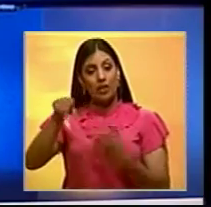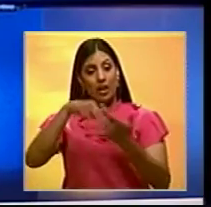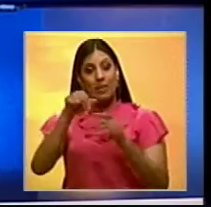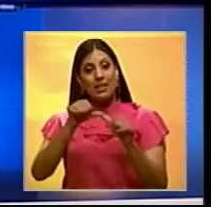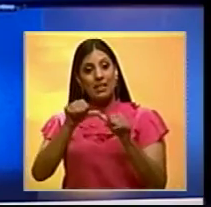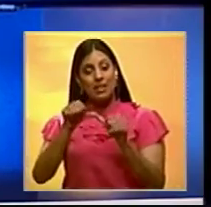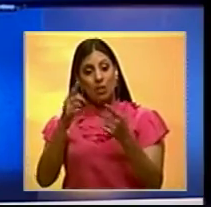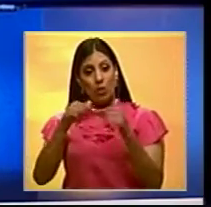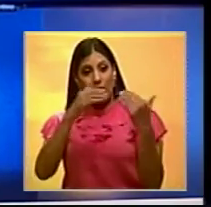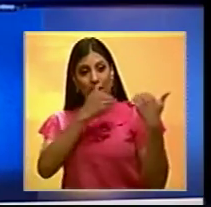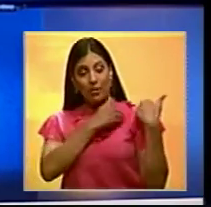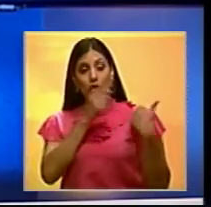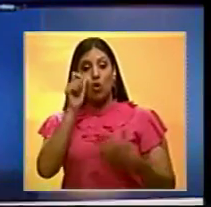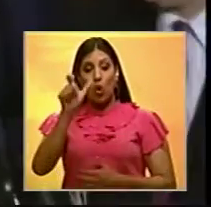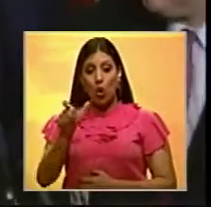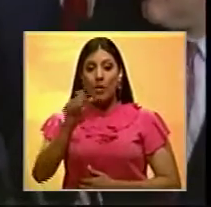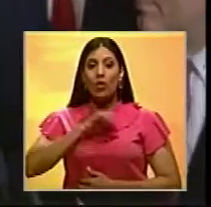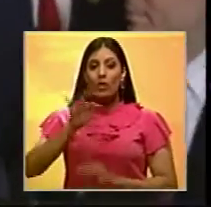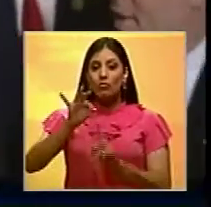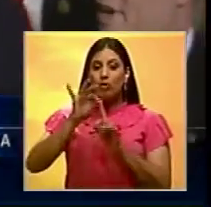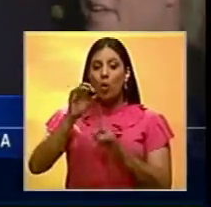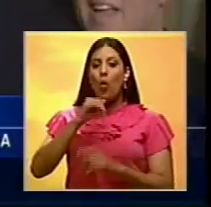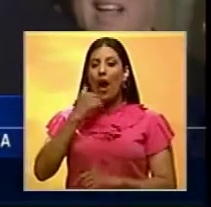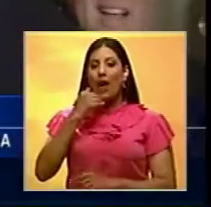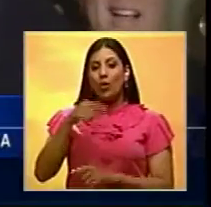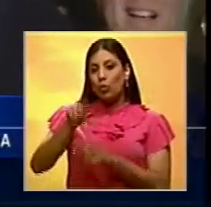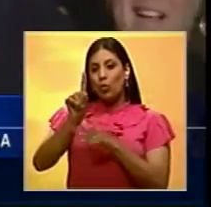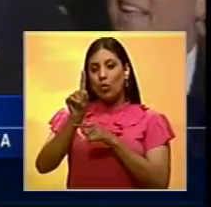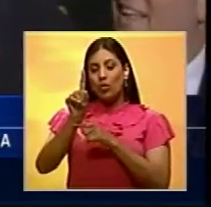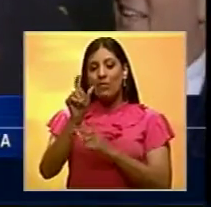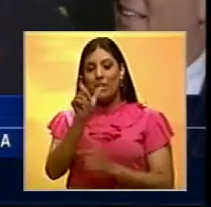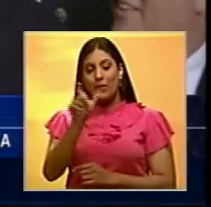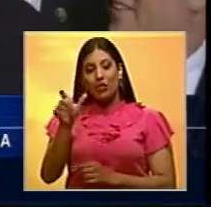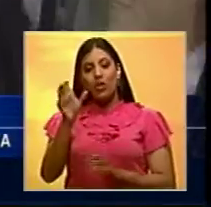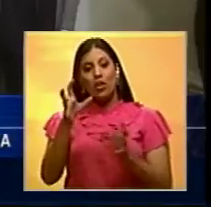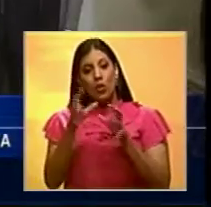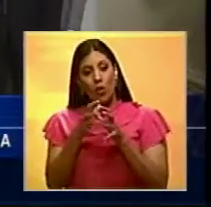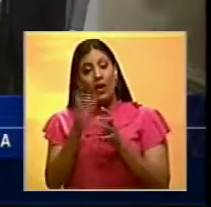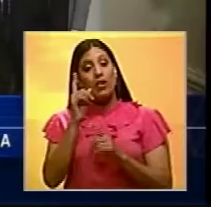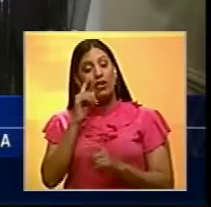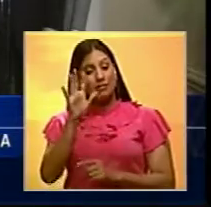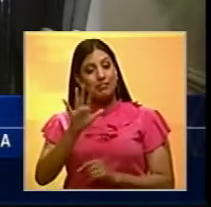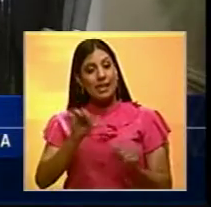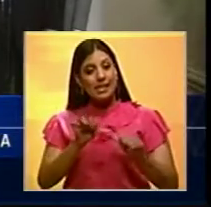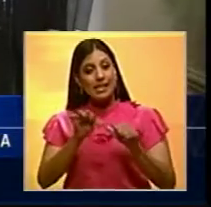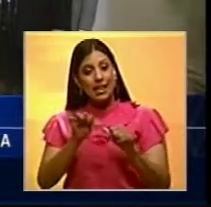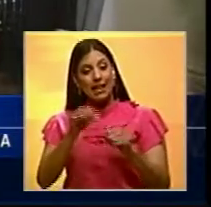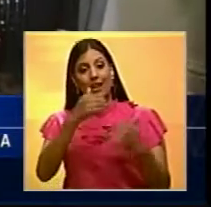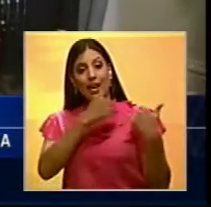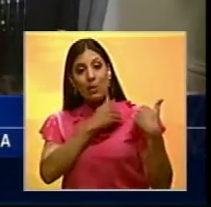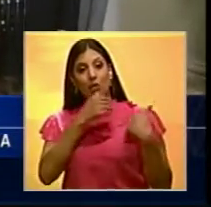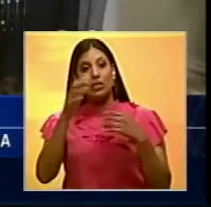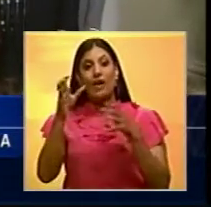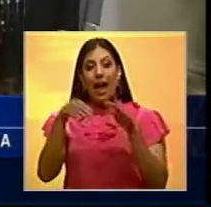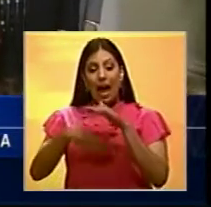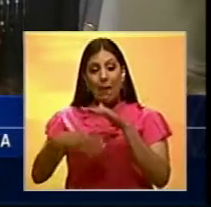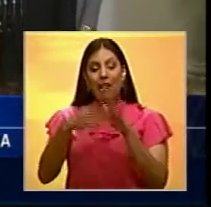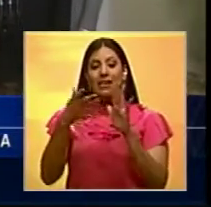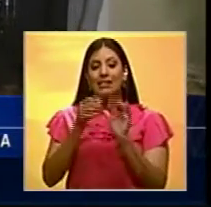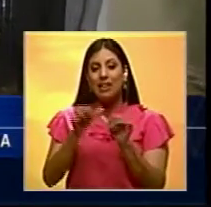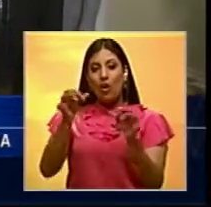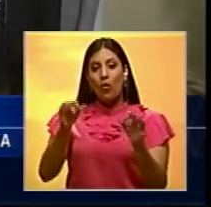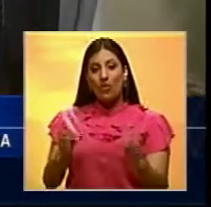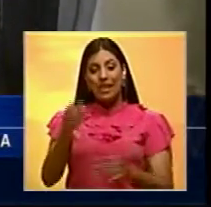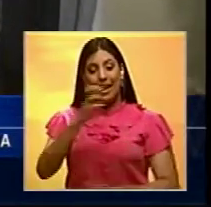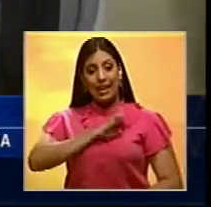continuar en el cargo. Paul Ryan fue seleccionado de manera unánime por los conservadores y su continuidad a la cabeza de la Cámara Baja se confirmará en